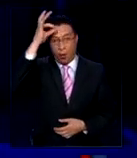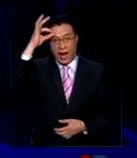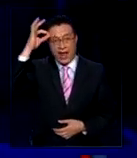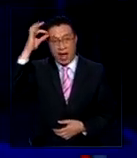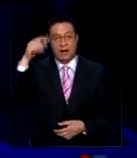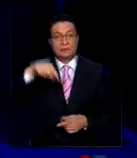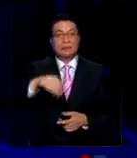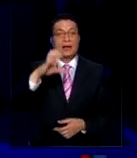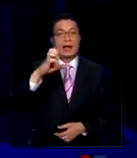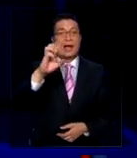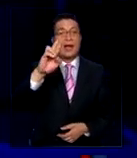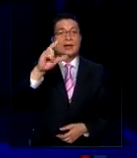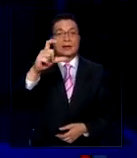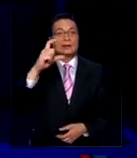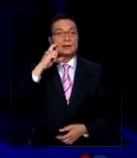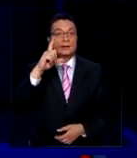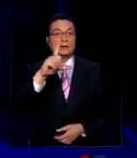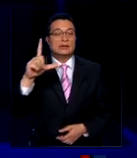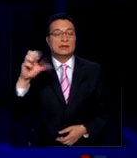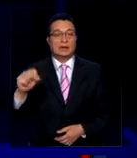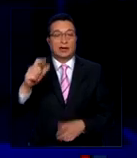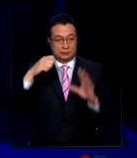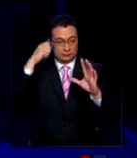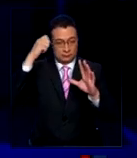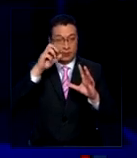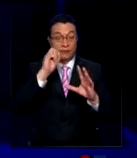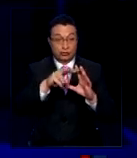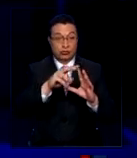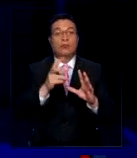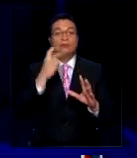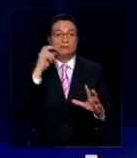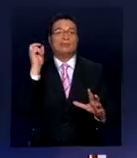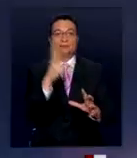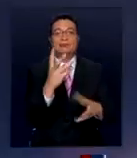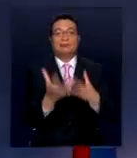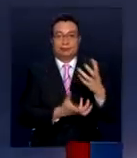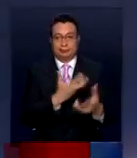intencional esto quedó en evidencia gracias a las cámaras de seguridad del